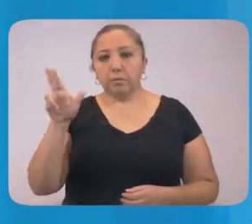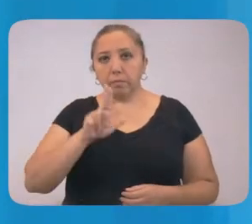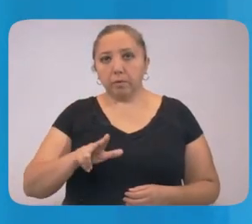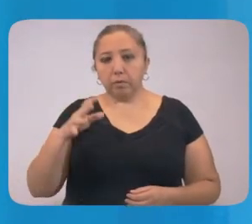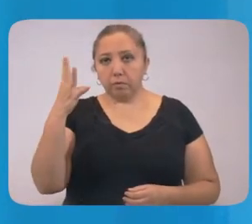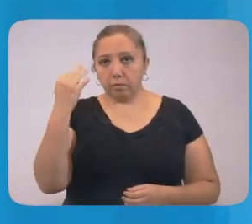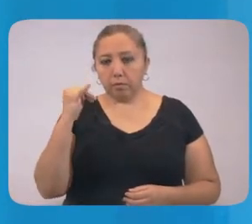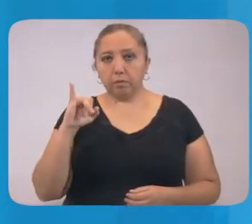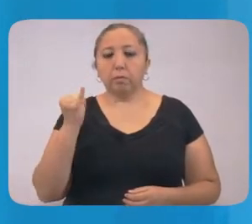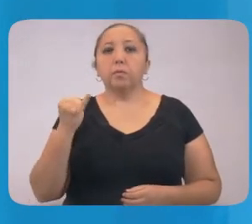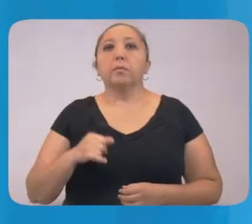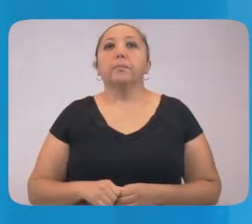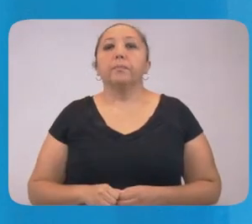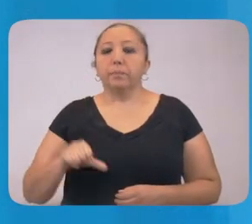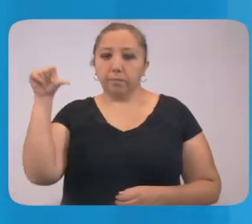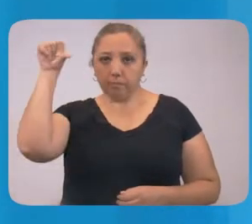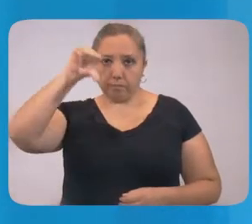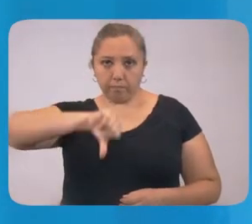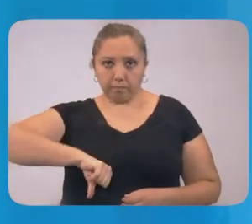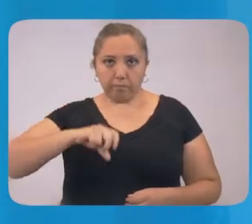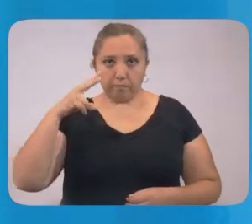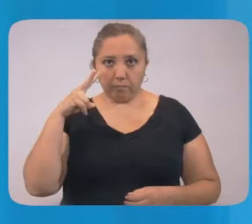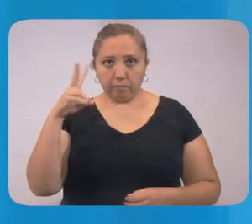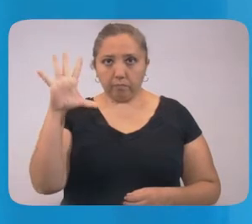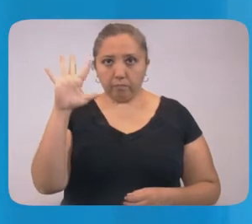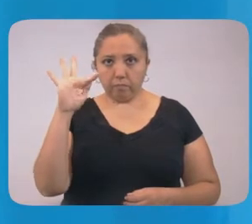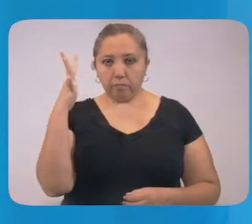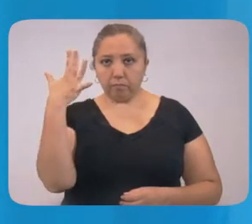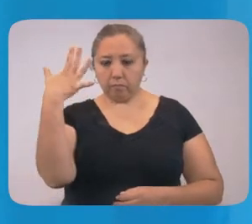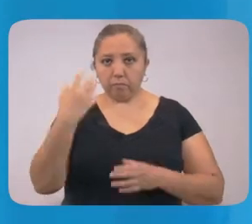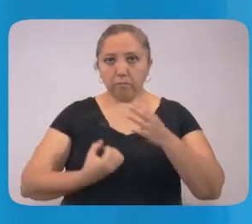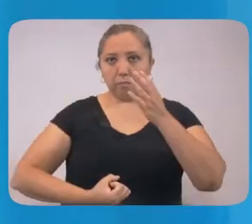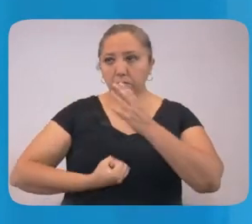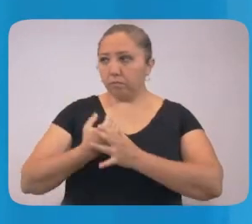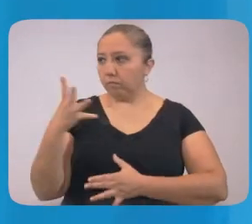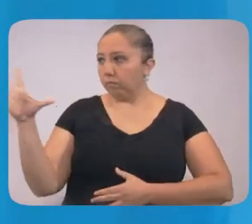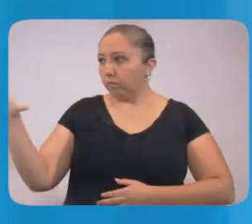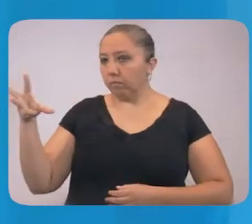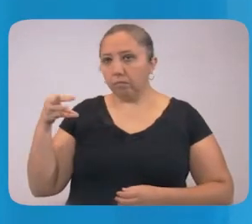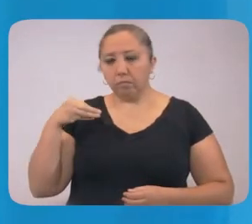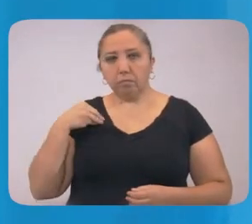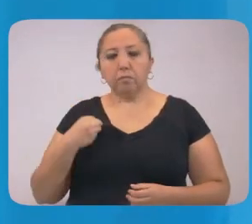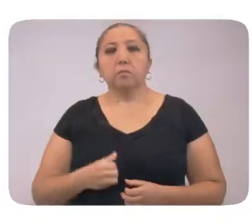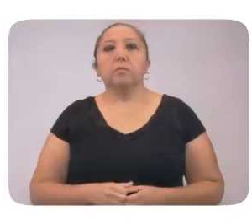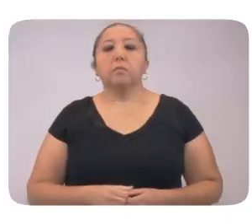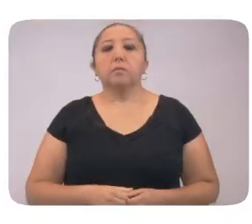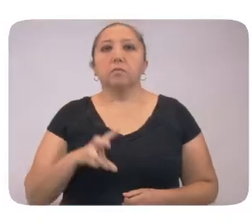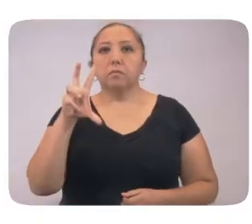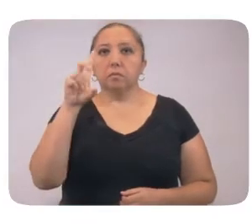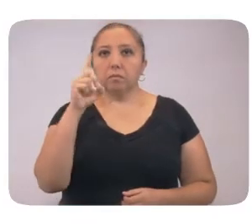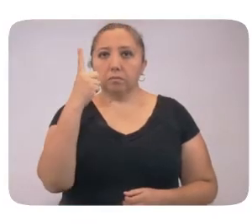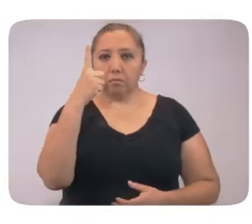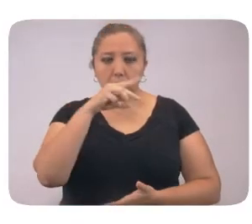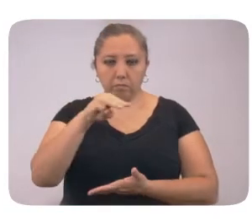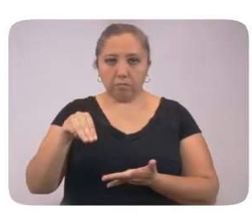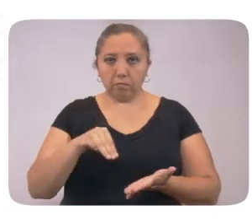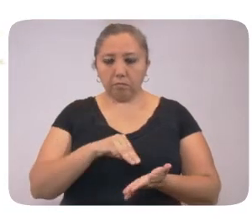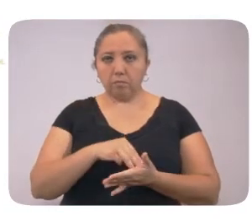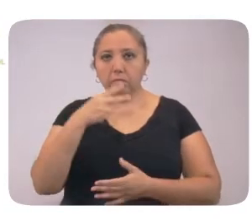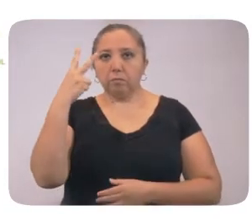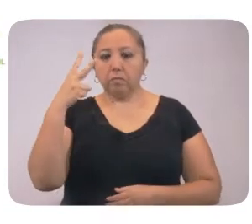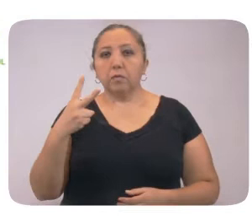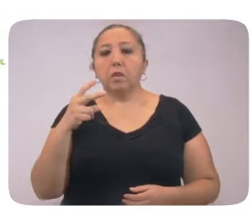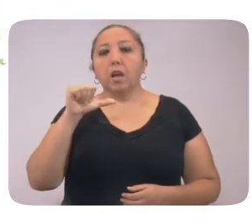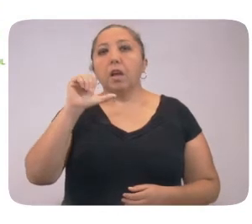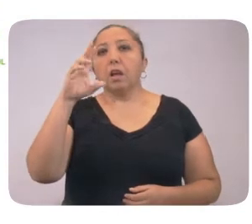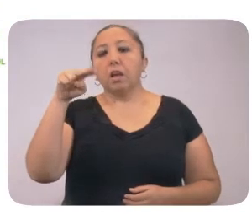martes 9 de junio hoy se detectaron 45 nuevos contagios de coronavirus 31 en mérida 2